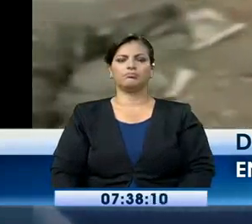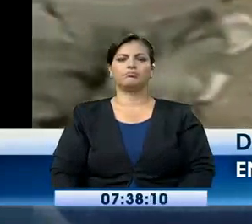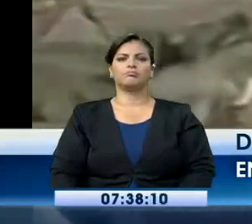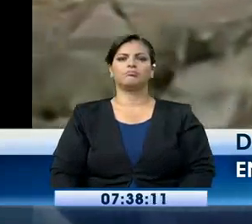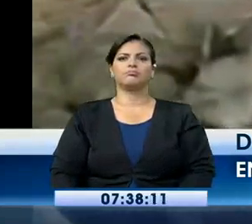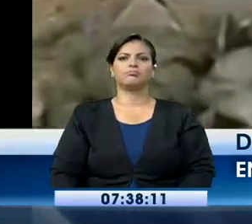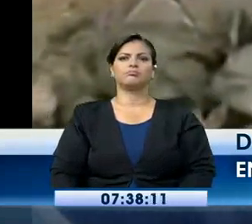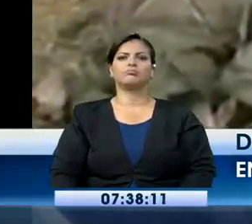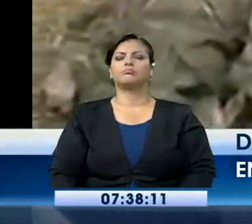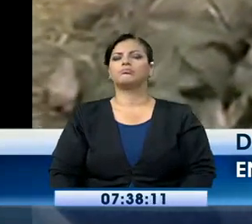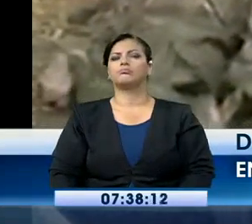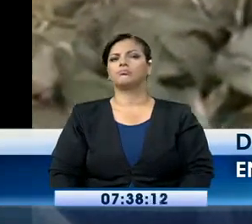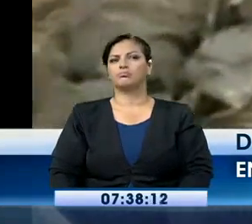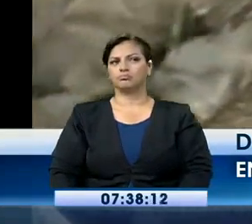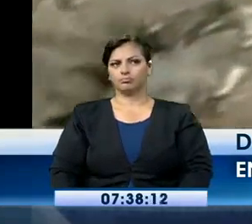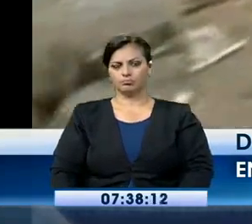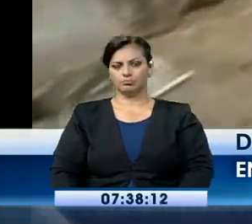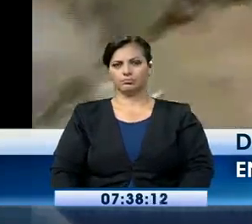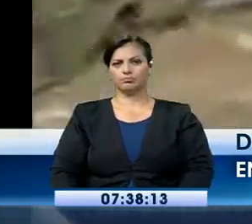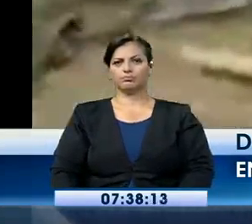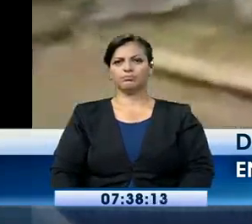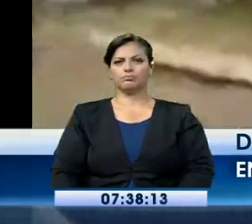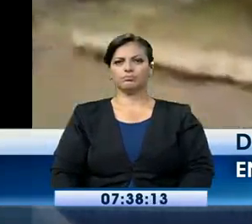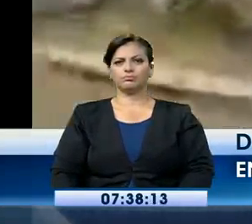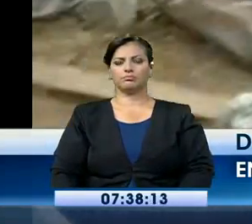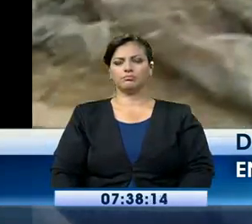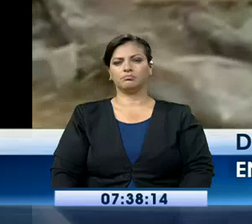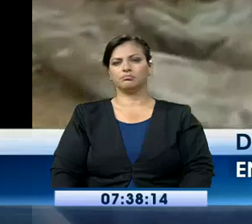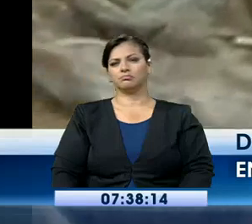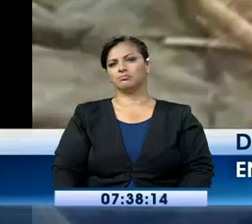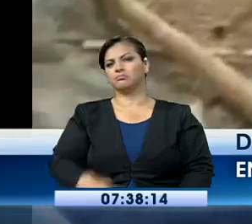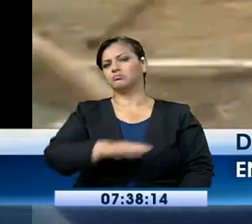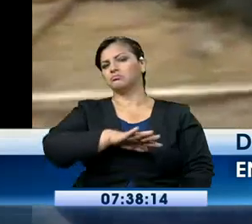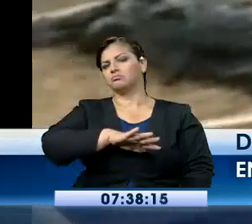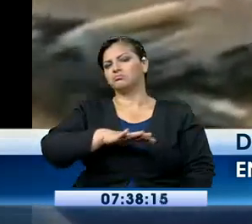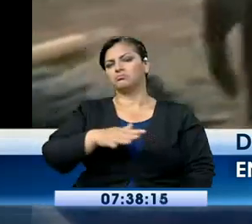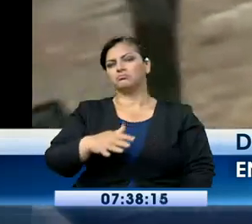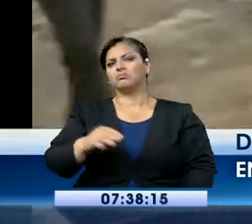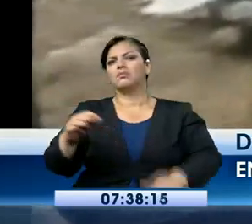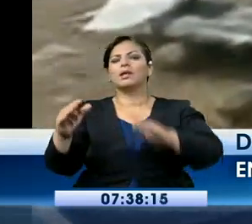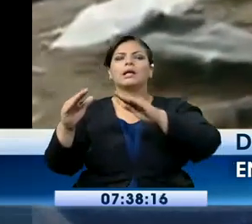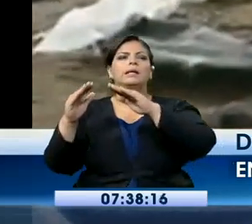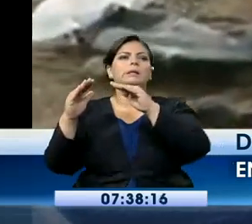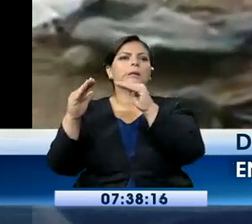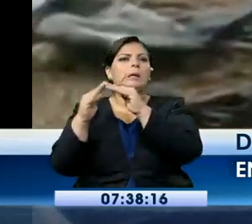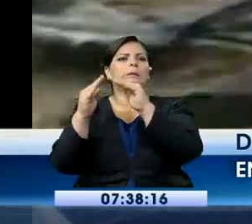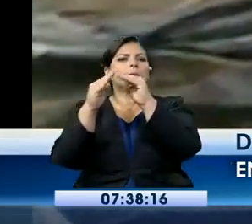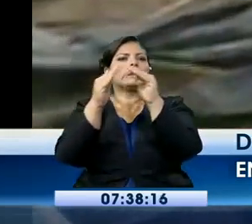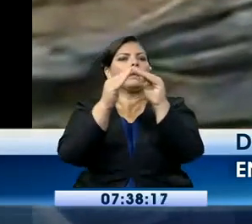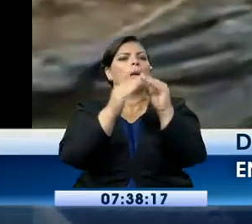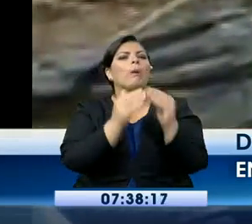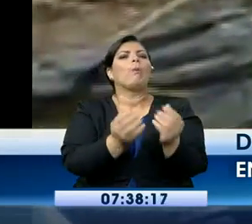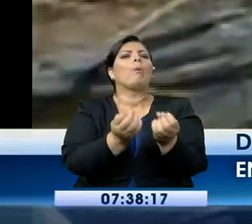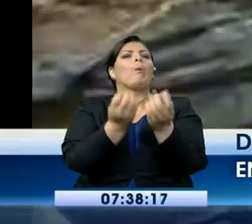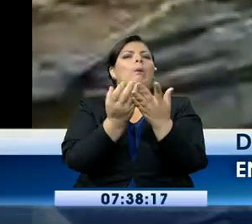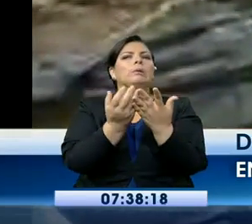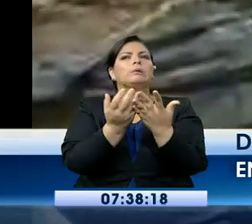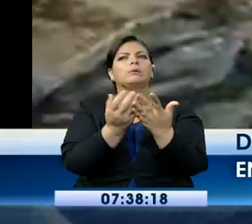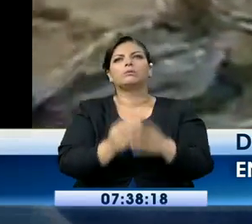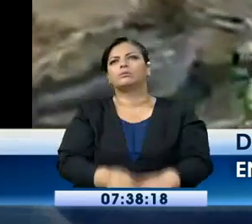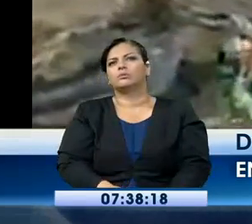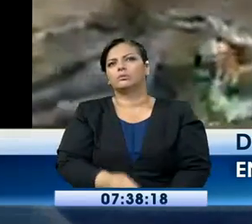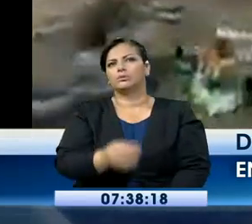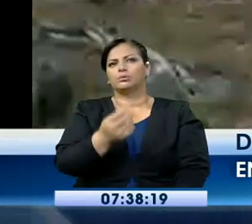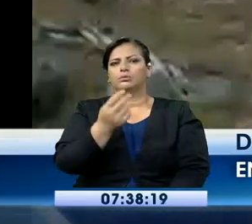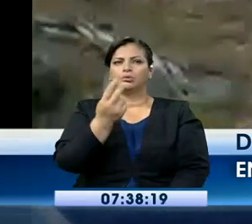este punto. Aproximadamente más de una decena de viviendas que ya estaban aquí tratando de armarse, tratando de